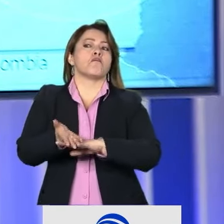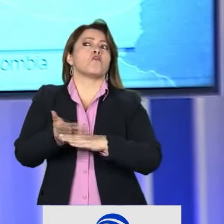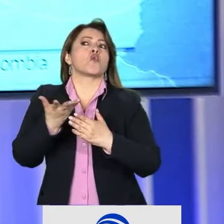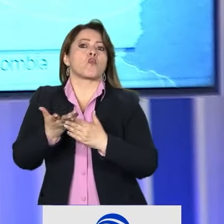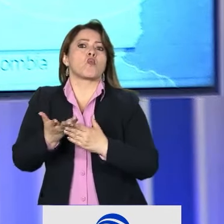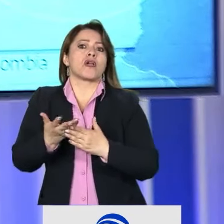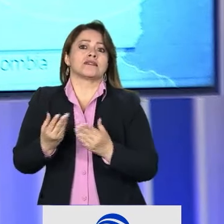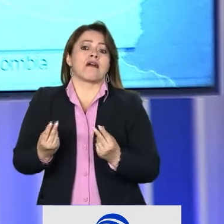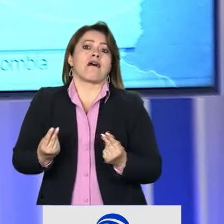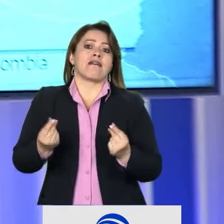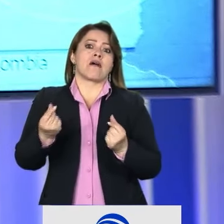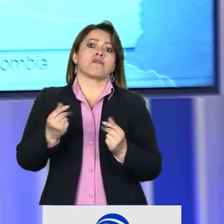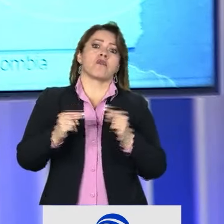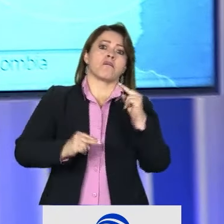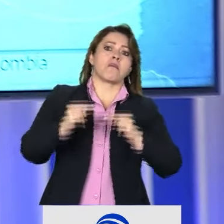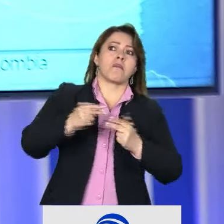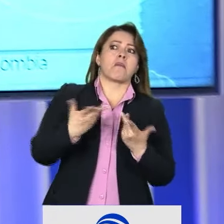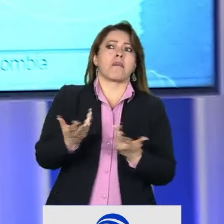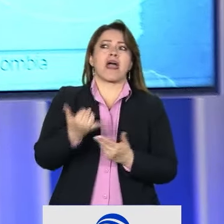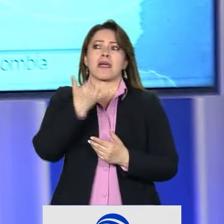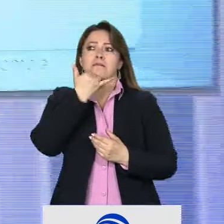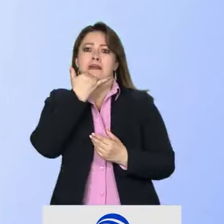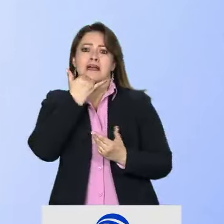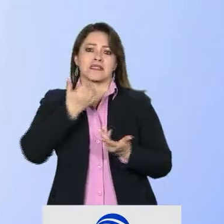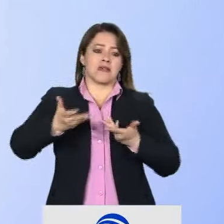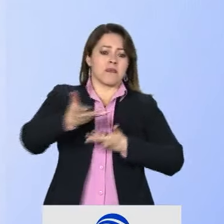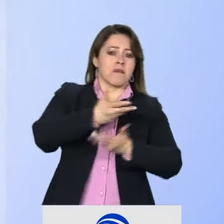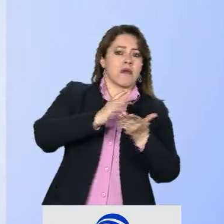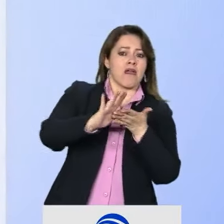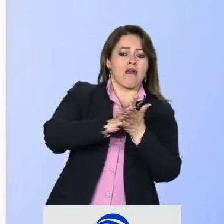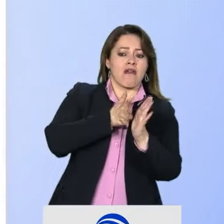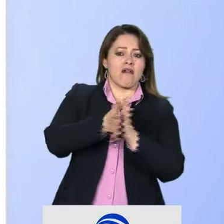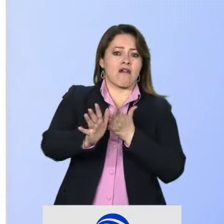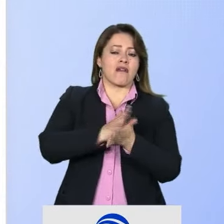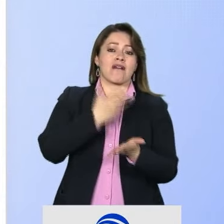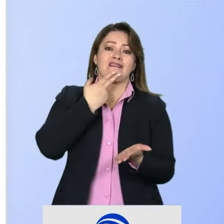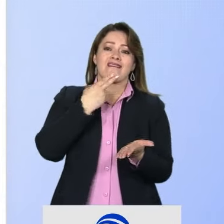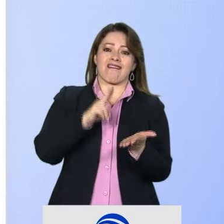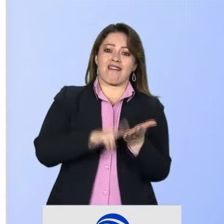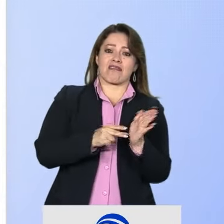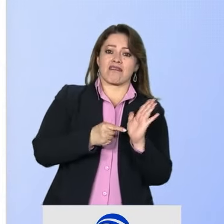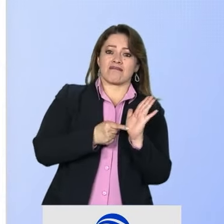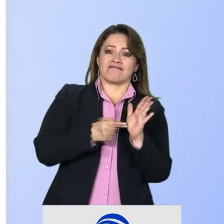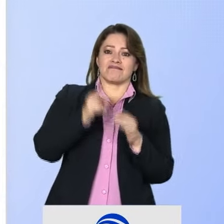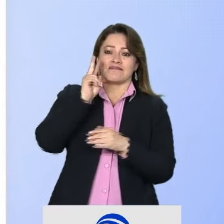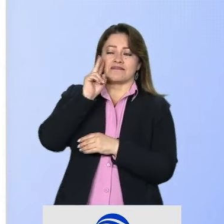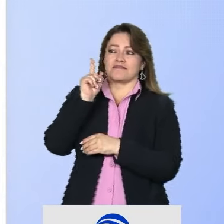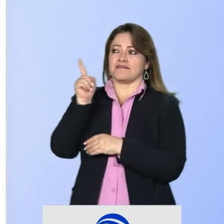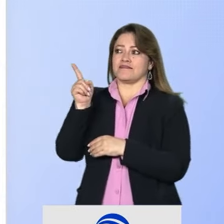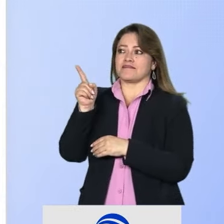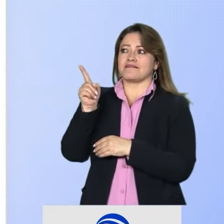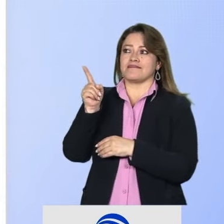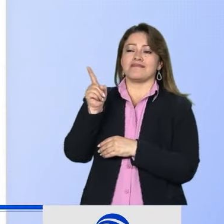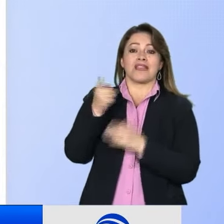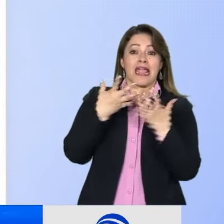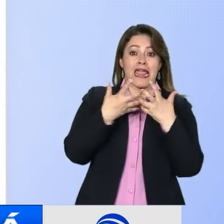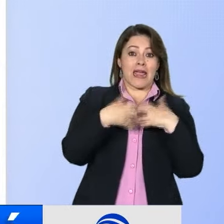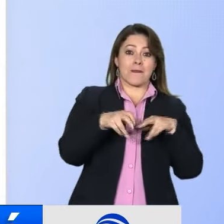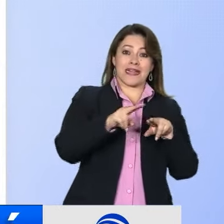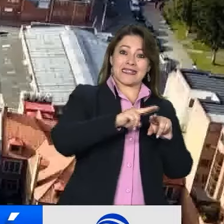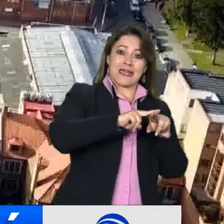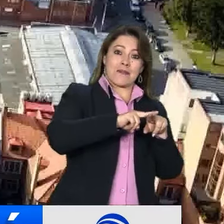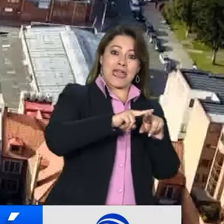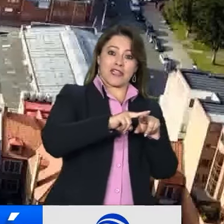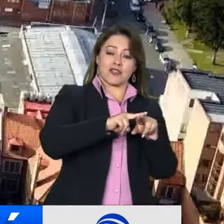barreras en la comunicación. A través de esta carta, la empresa Metro de Bogotá solicitó al consorcio